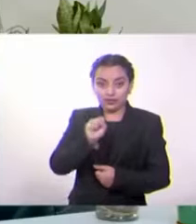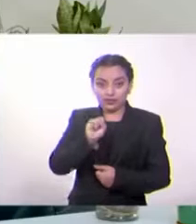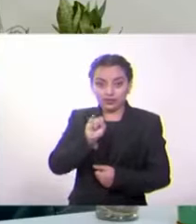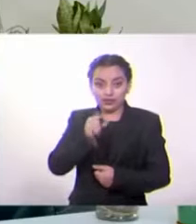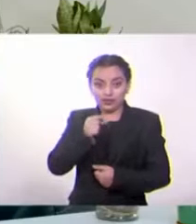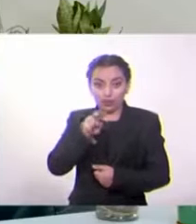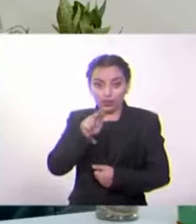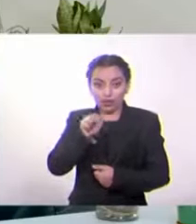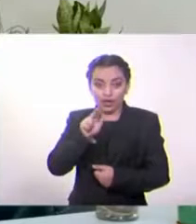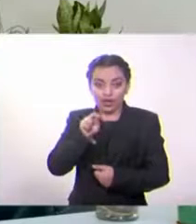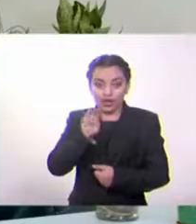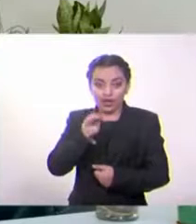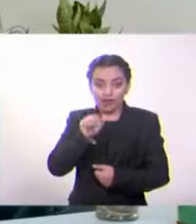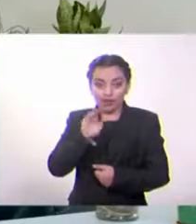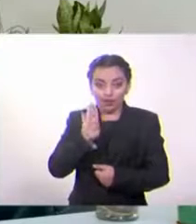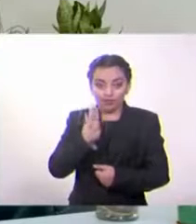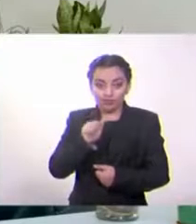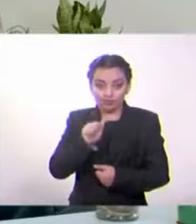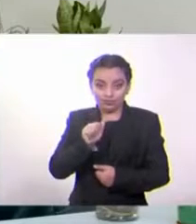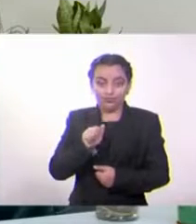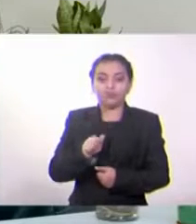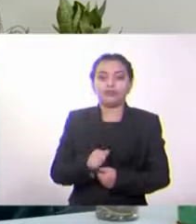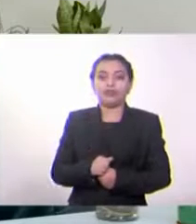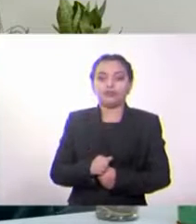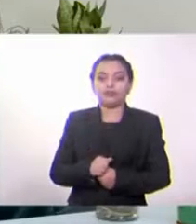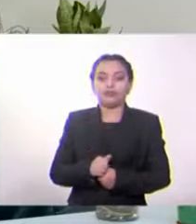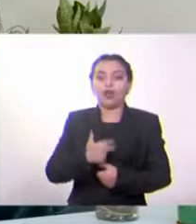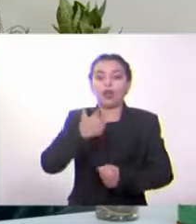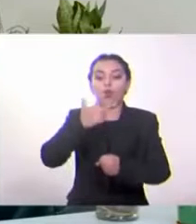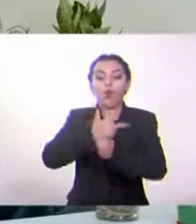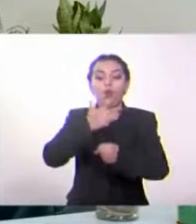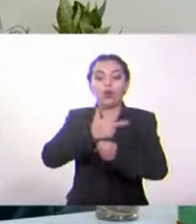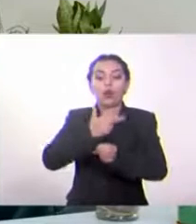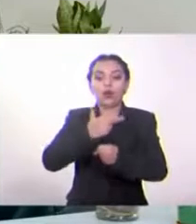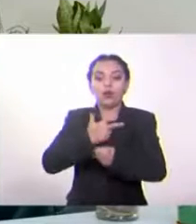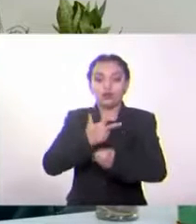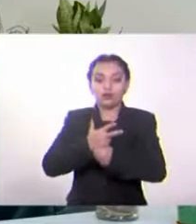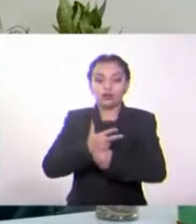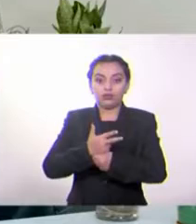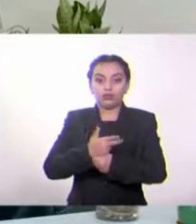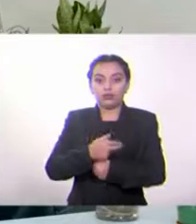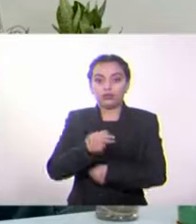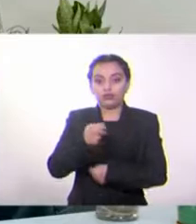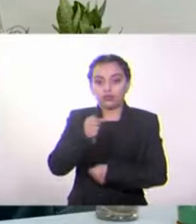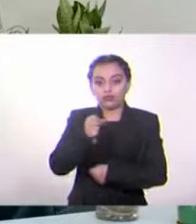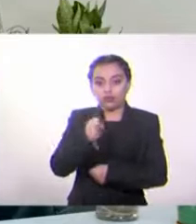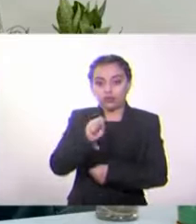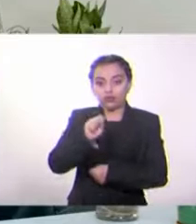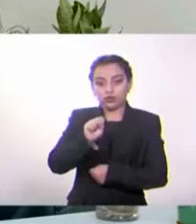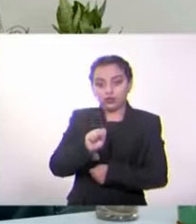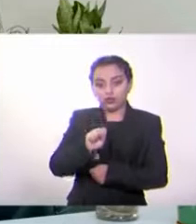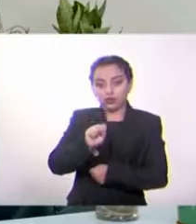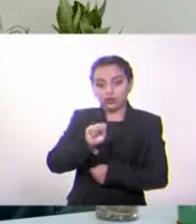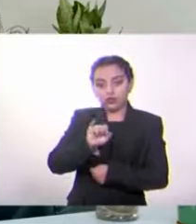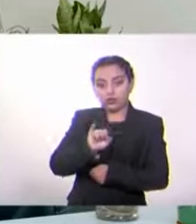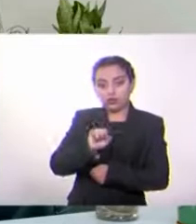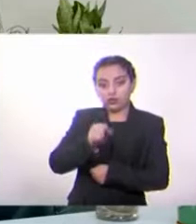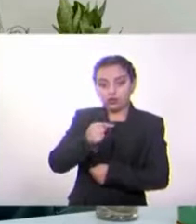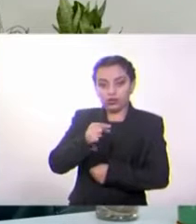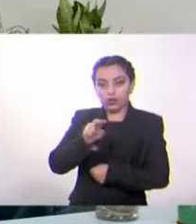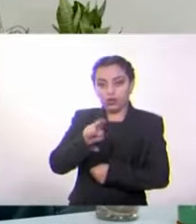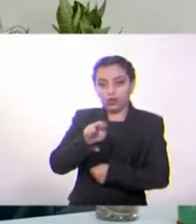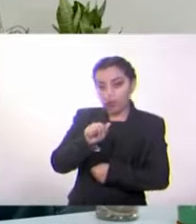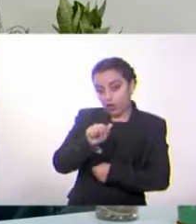Este mito viene en Guatemala y se conoce con el nombre de cigua o ciguanaba. En Honduras